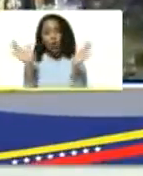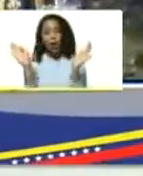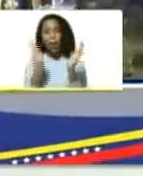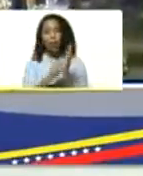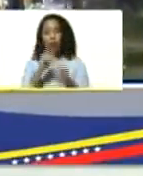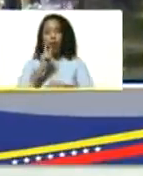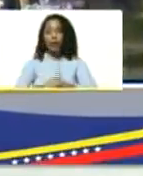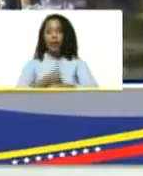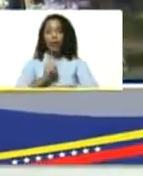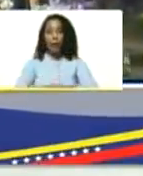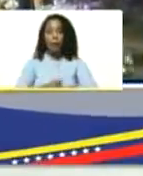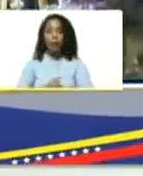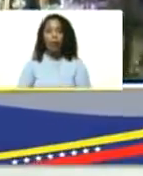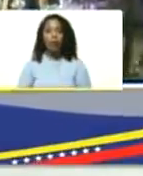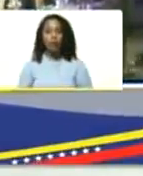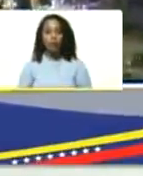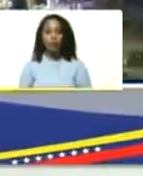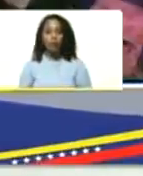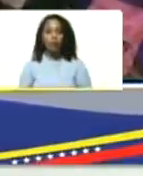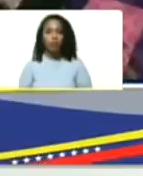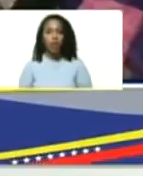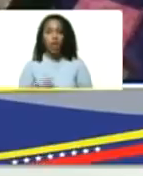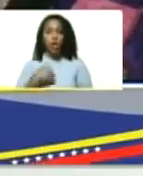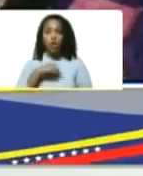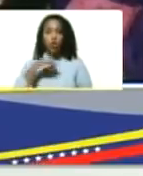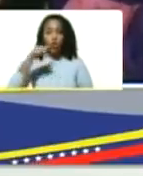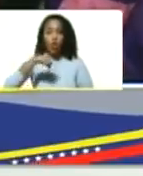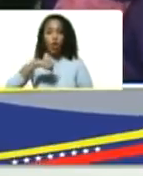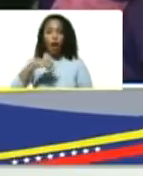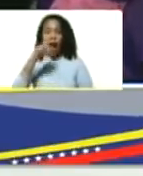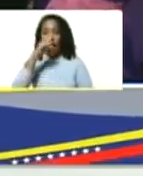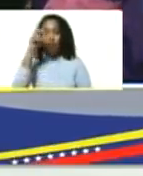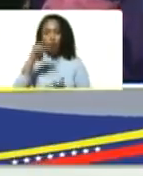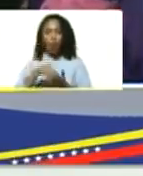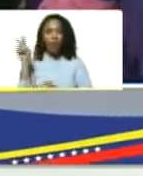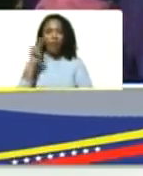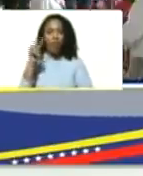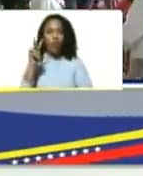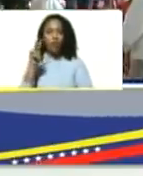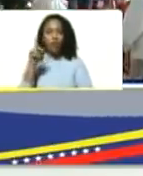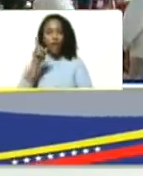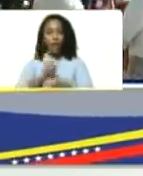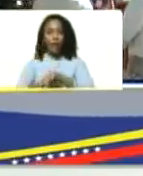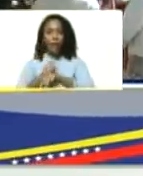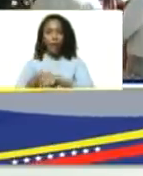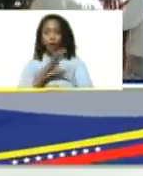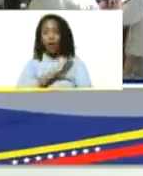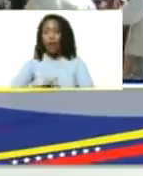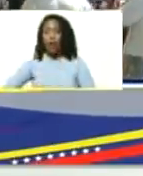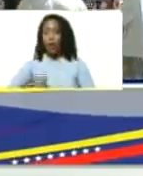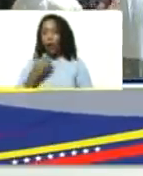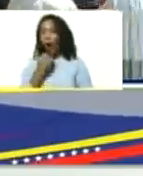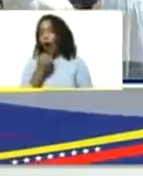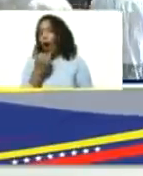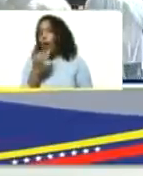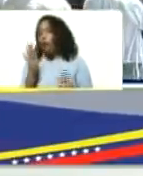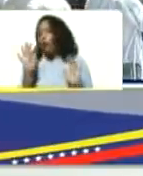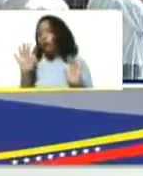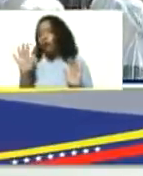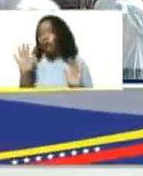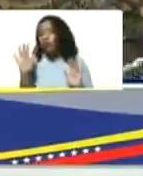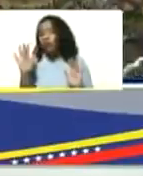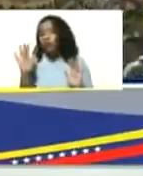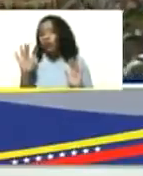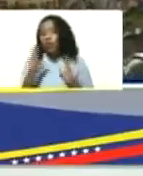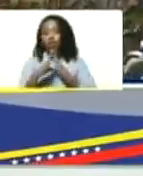la época estamos en el año 2022 de la era cristiana por algo es y es toda la